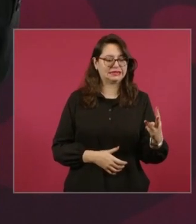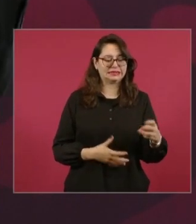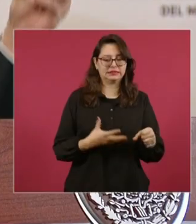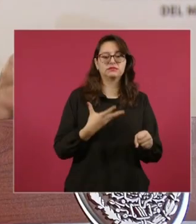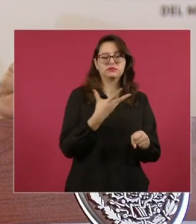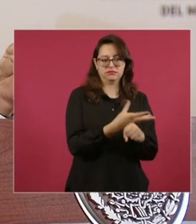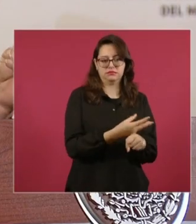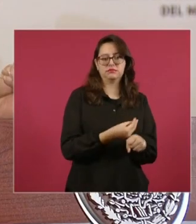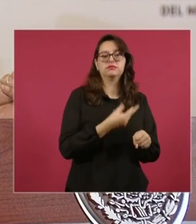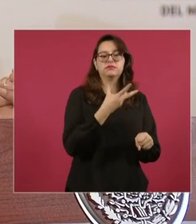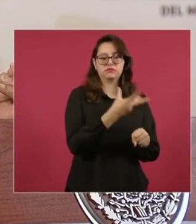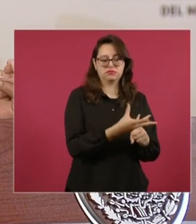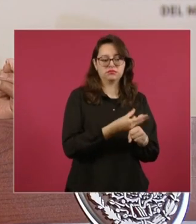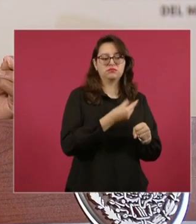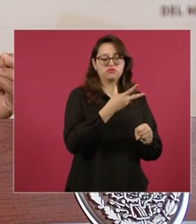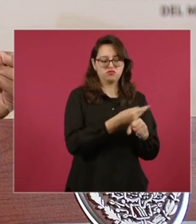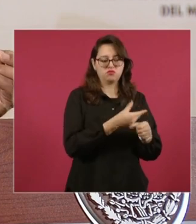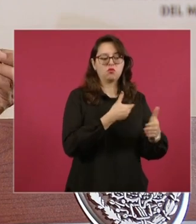tres.